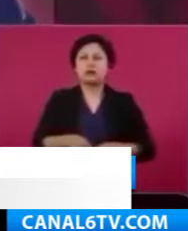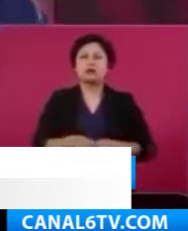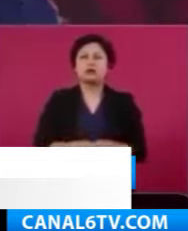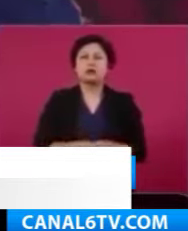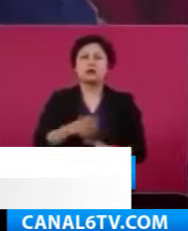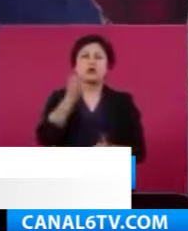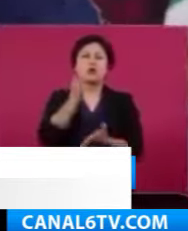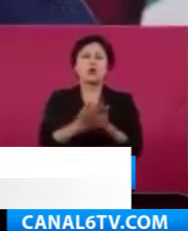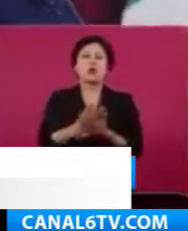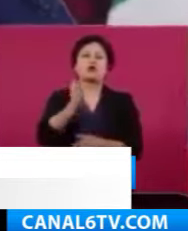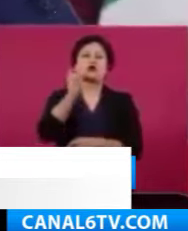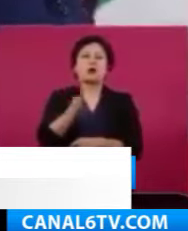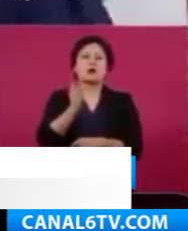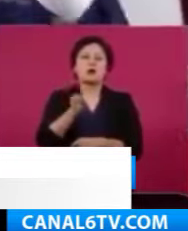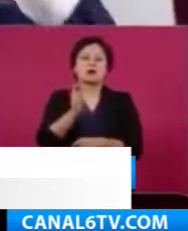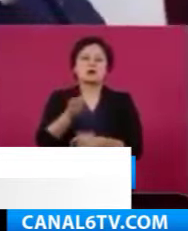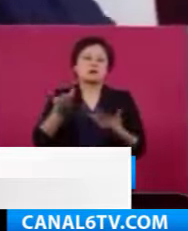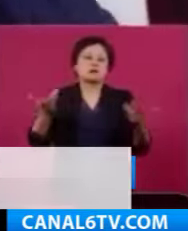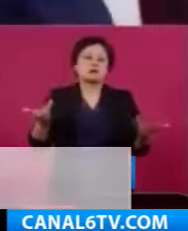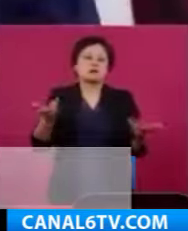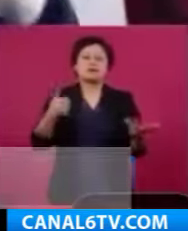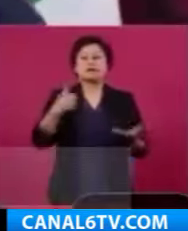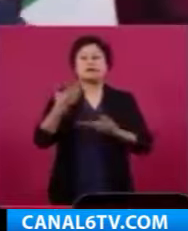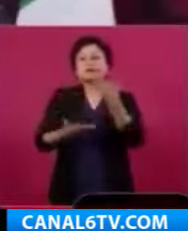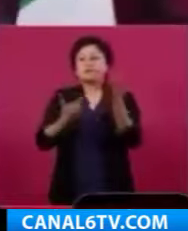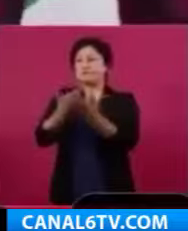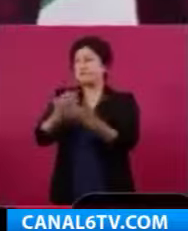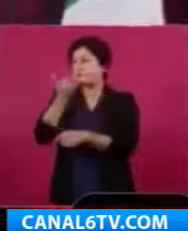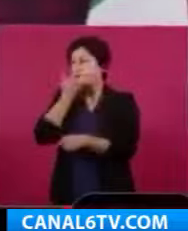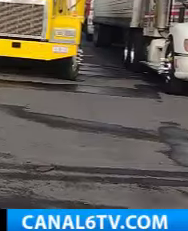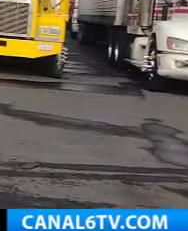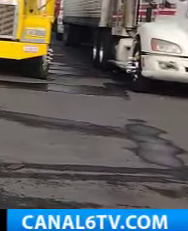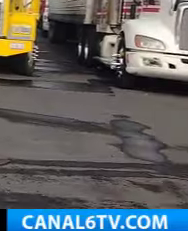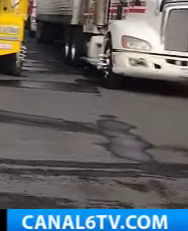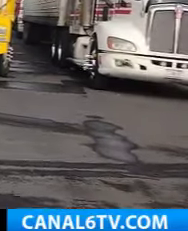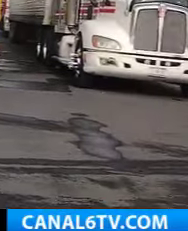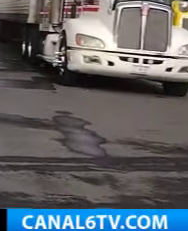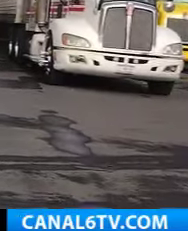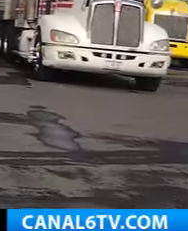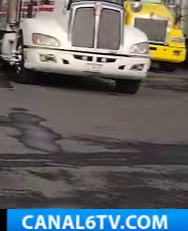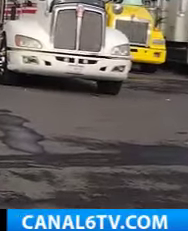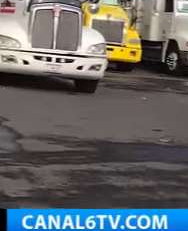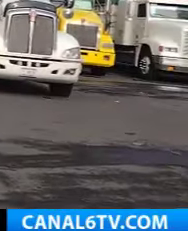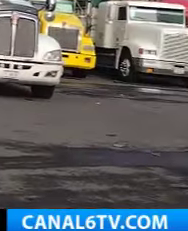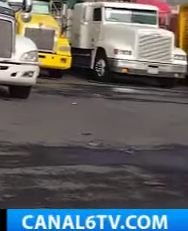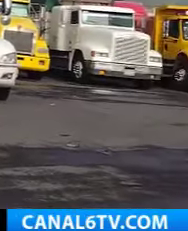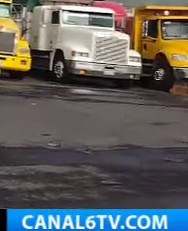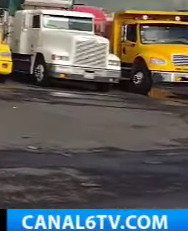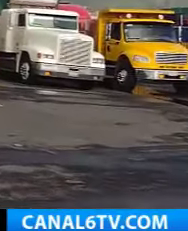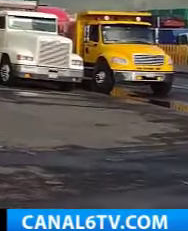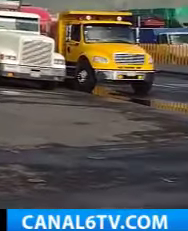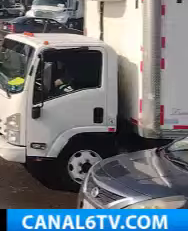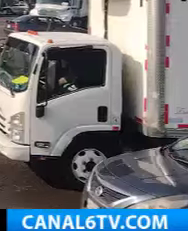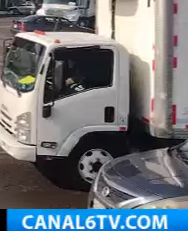más una disculpa a los transportistas y buscar vías alternas. Mientras tanto, los ejidatarios mantienen